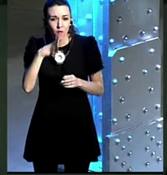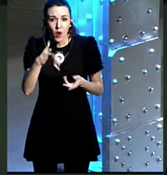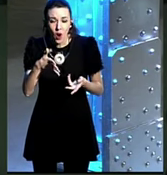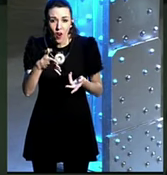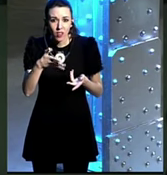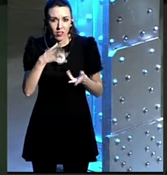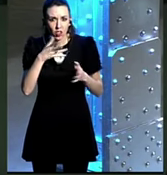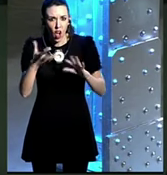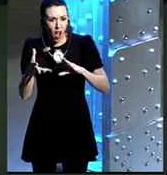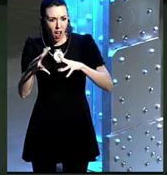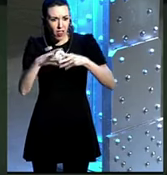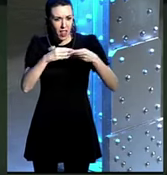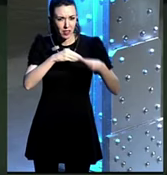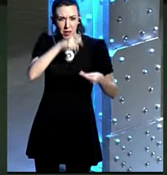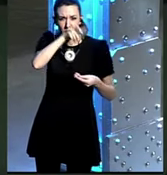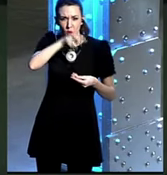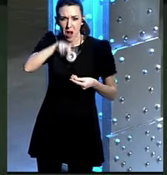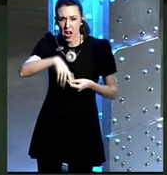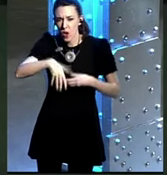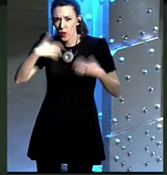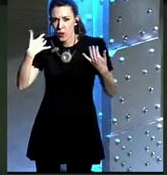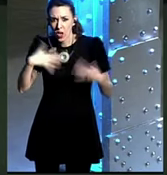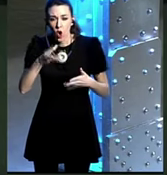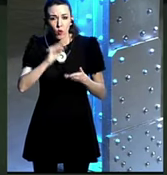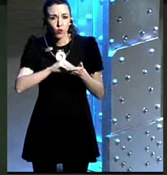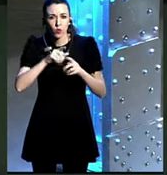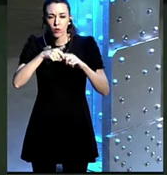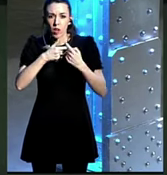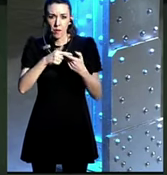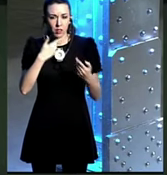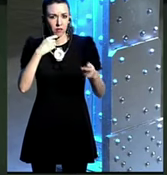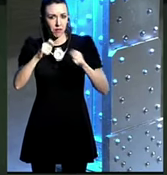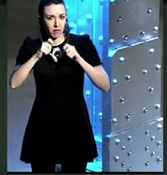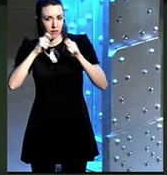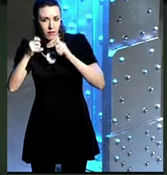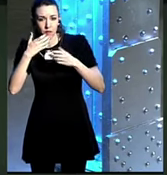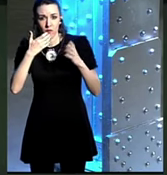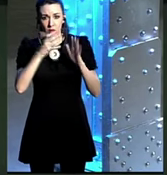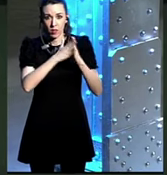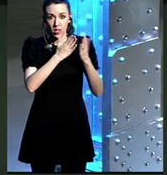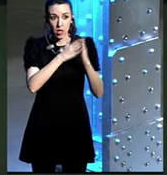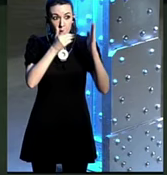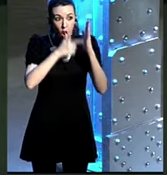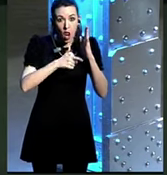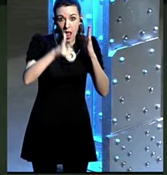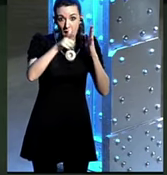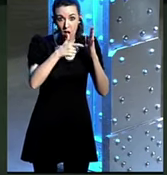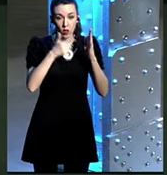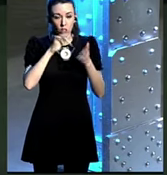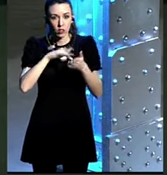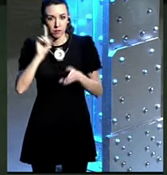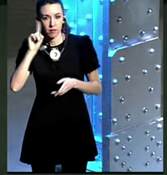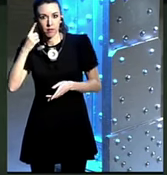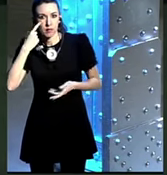amplitud de la adaptabilidad humana. Muchas de las familias con las que me he entrevistado para Lejos del Árbol, cuando se enteraron de lo que pasaba con